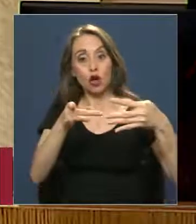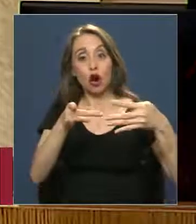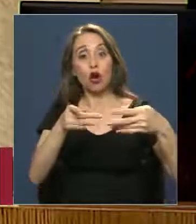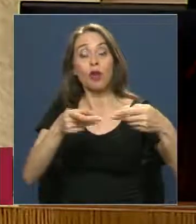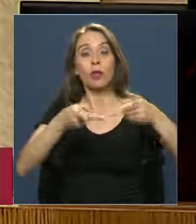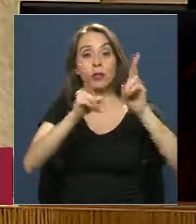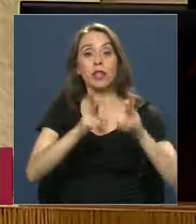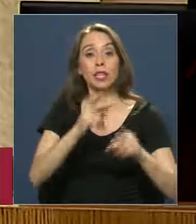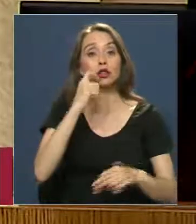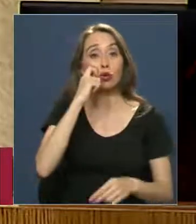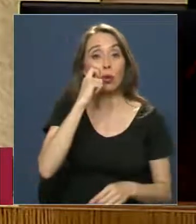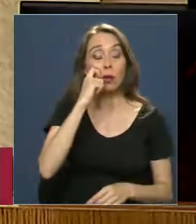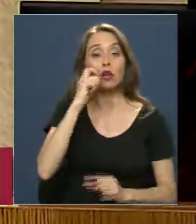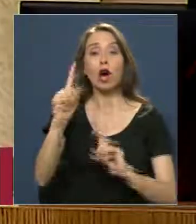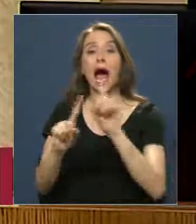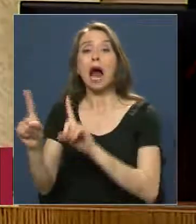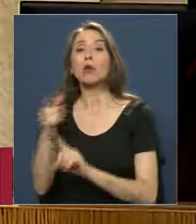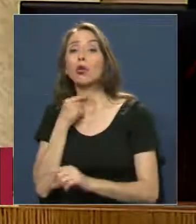negar eso.